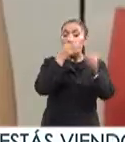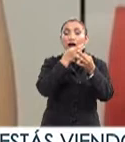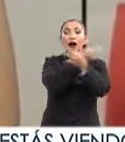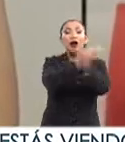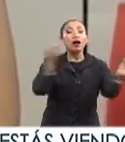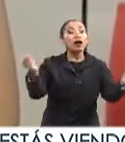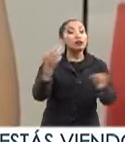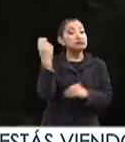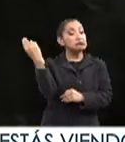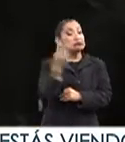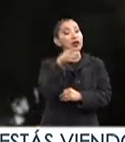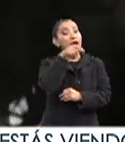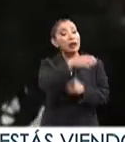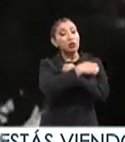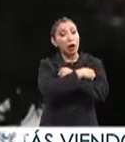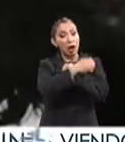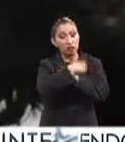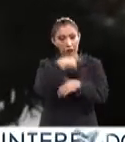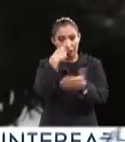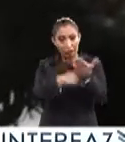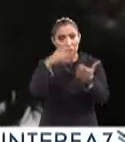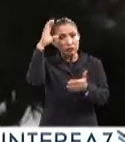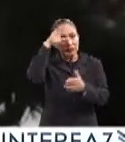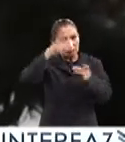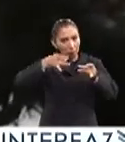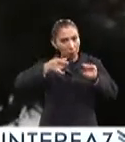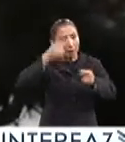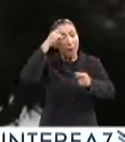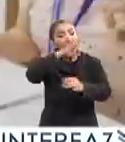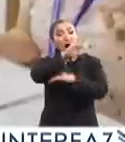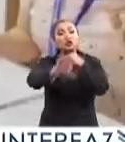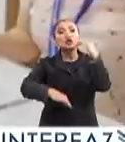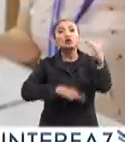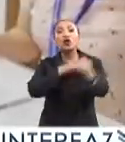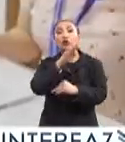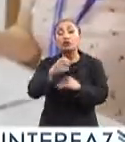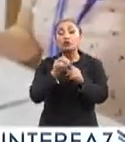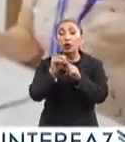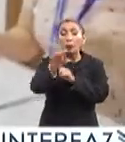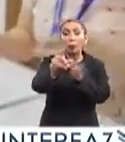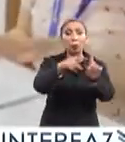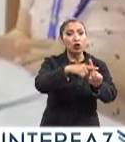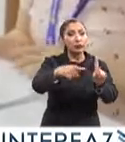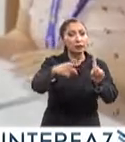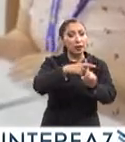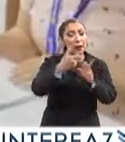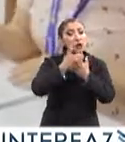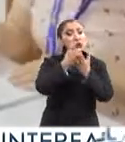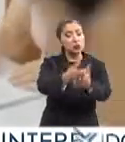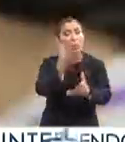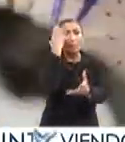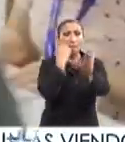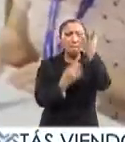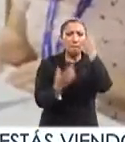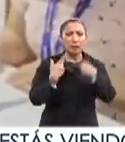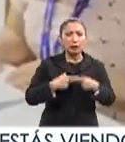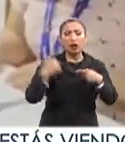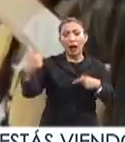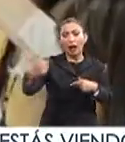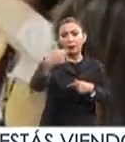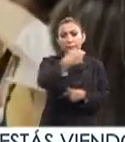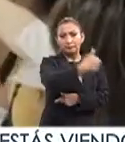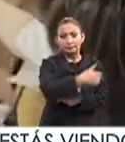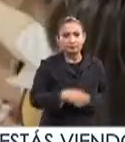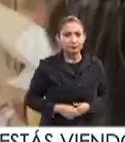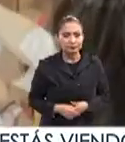difundir la necesidad de una educación científica de calidad para todos que impacte positivamente en la formación ciudadana de cada